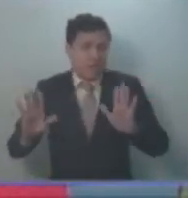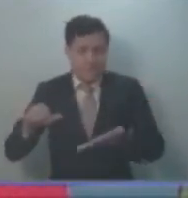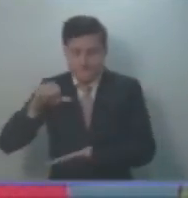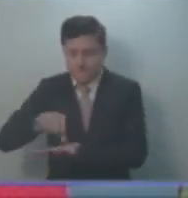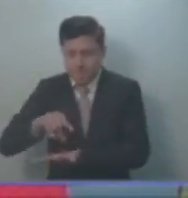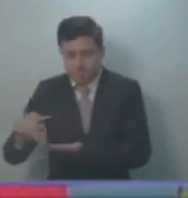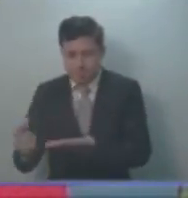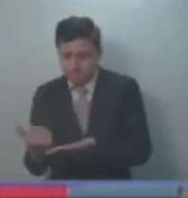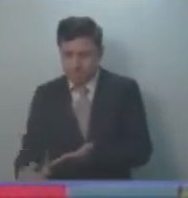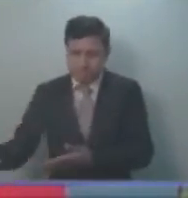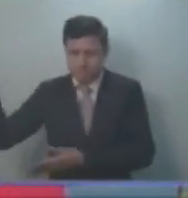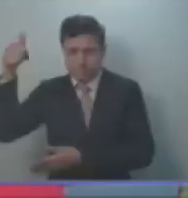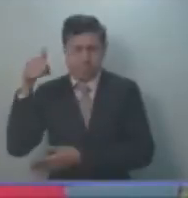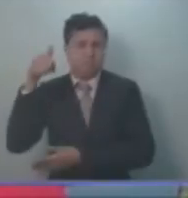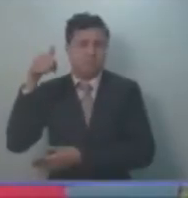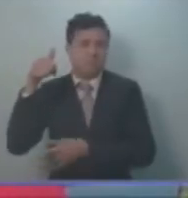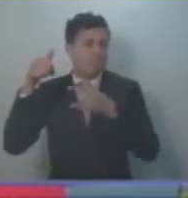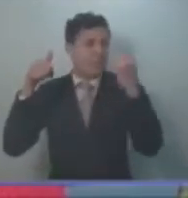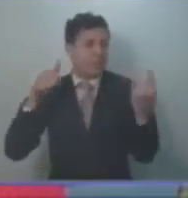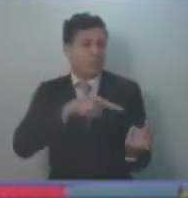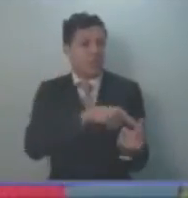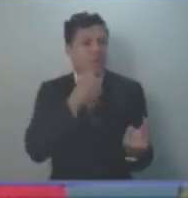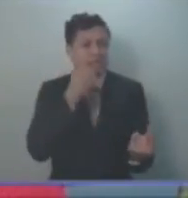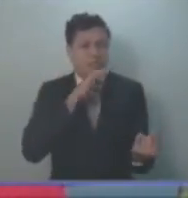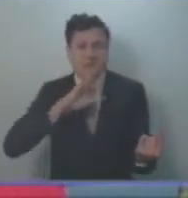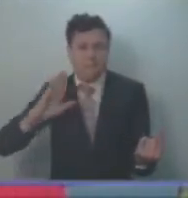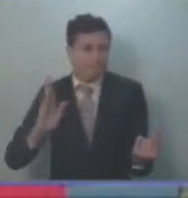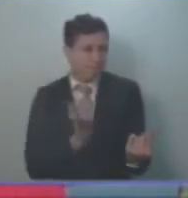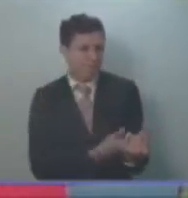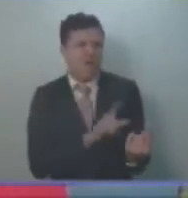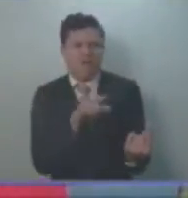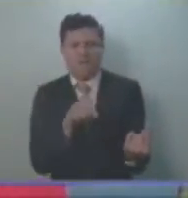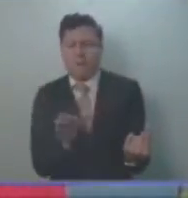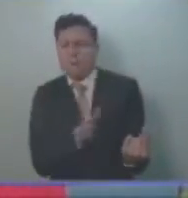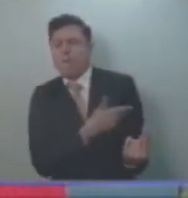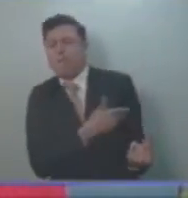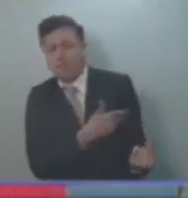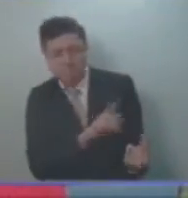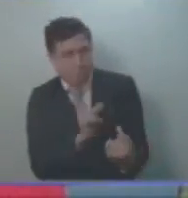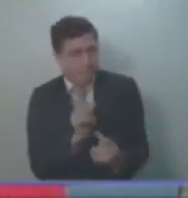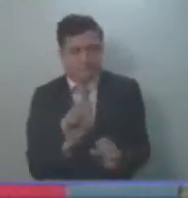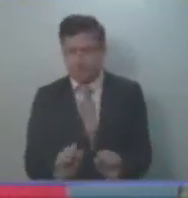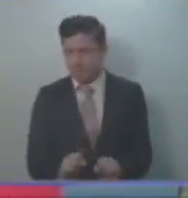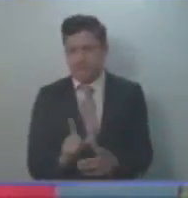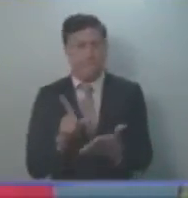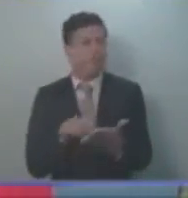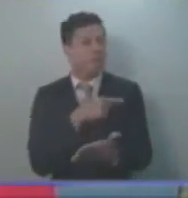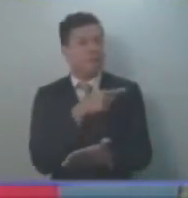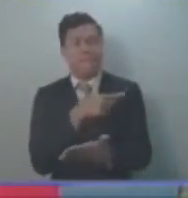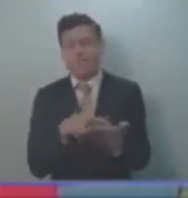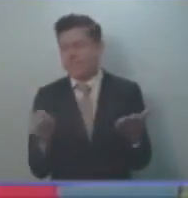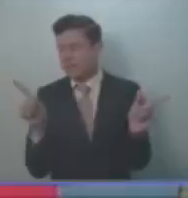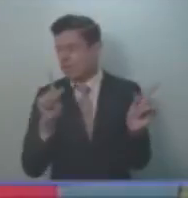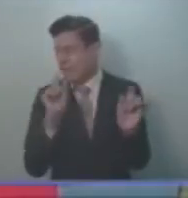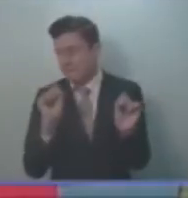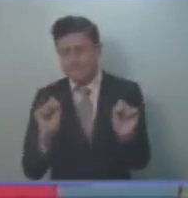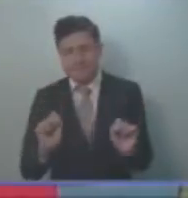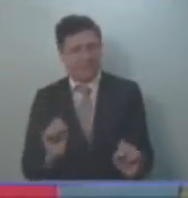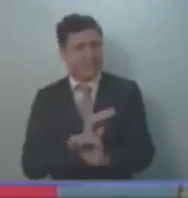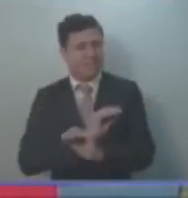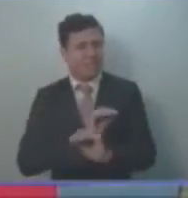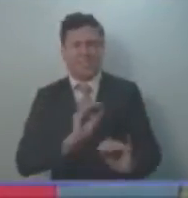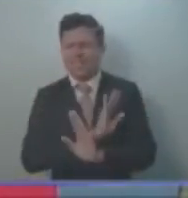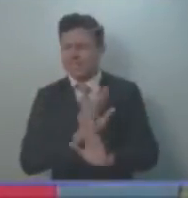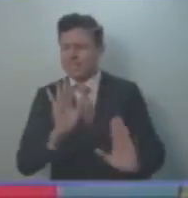de carrera realizar cualquier distinción, exclusión, despido o destitución a todo